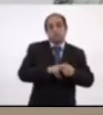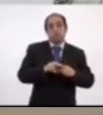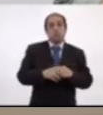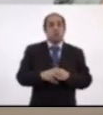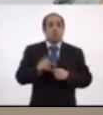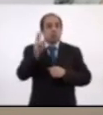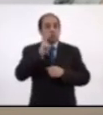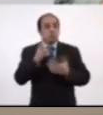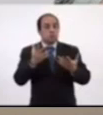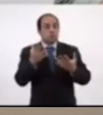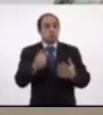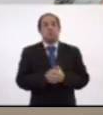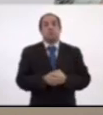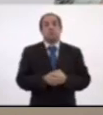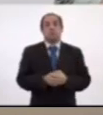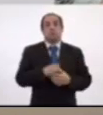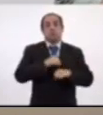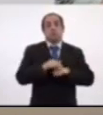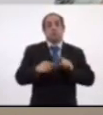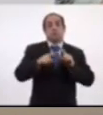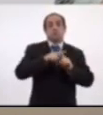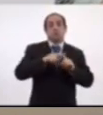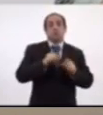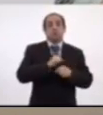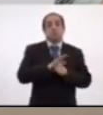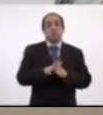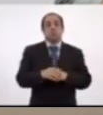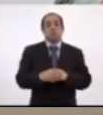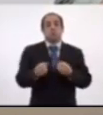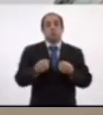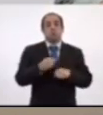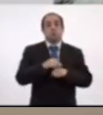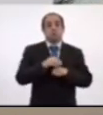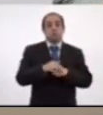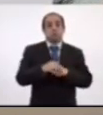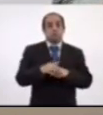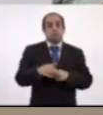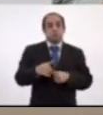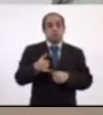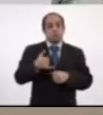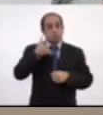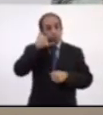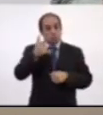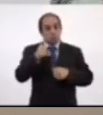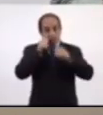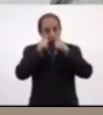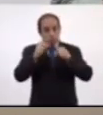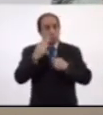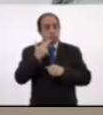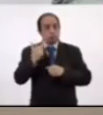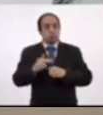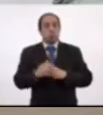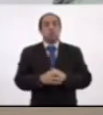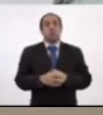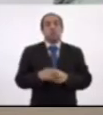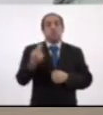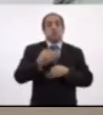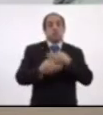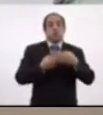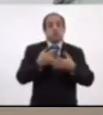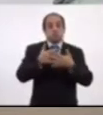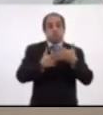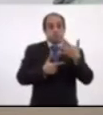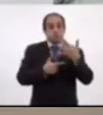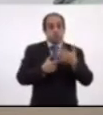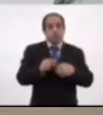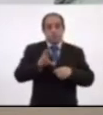las pruebas que se están haciendo, el número de positivos, el número de emergencias, todos estos indicadores que nos permiten saber si es que pudiera haber